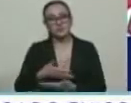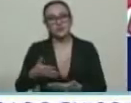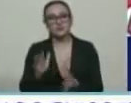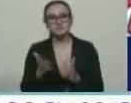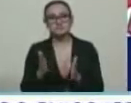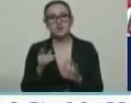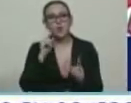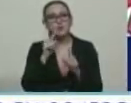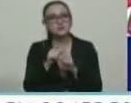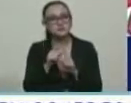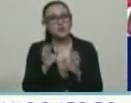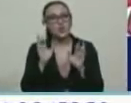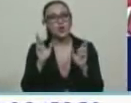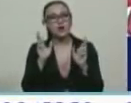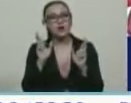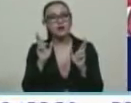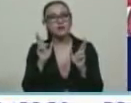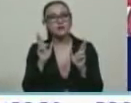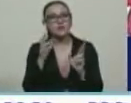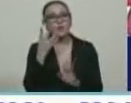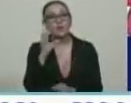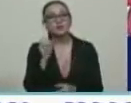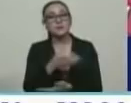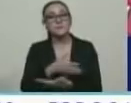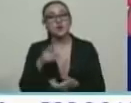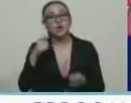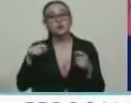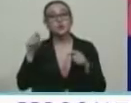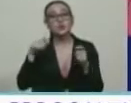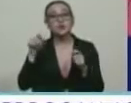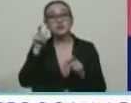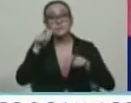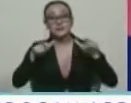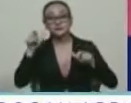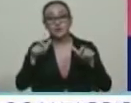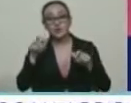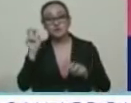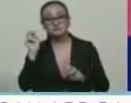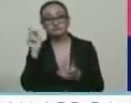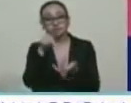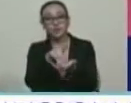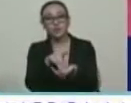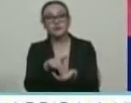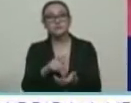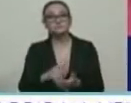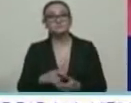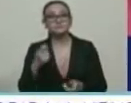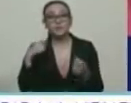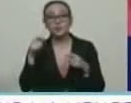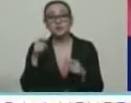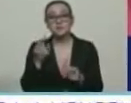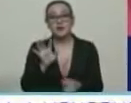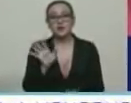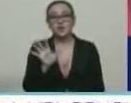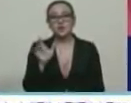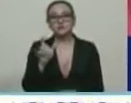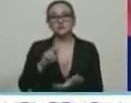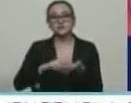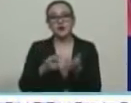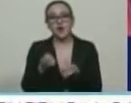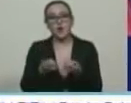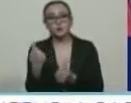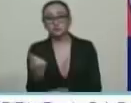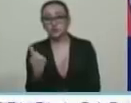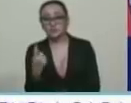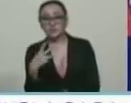nuestro objetivo es llegar a alcanzar a 40 millones de turistas. El turismo no es un hecho, un factor económico